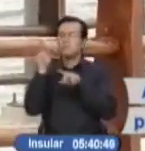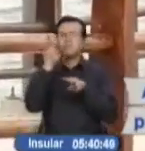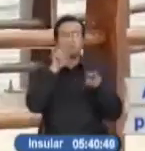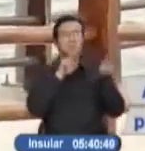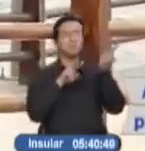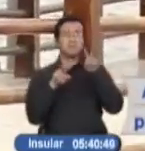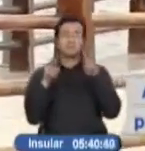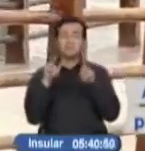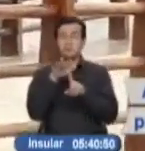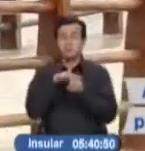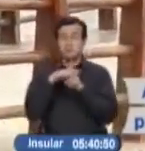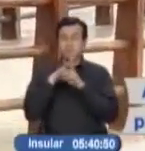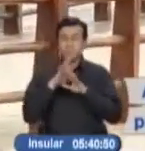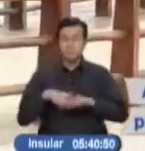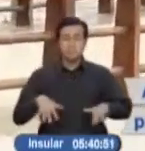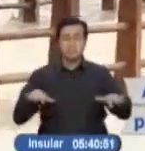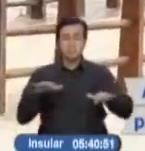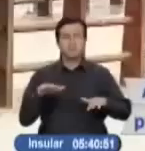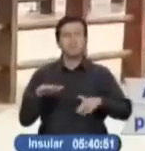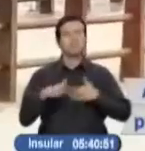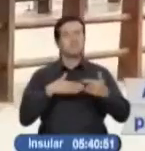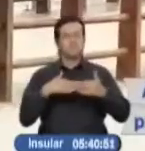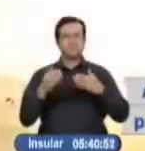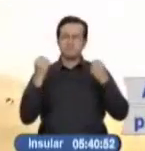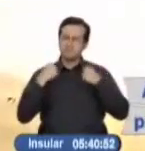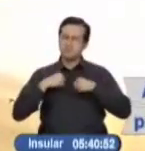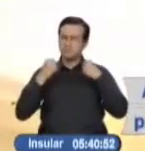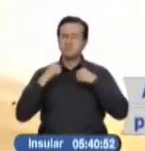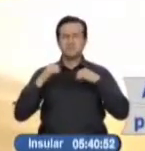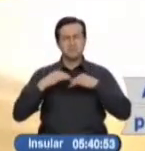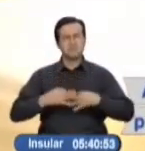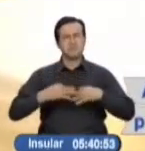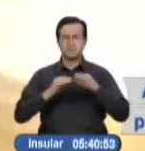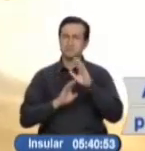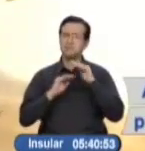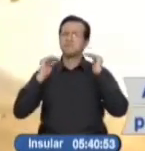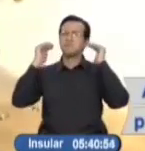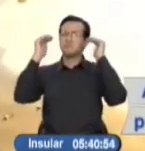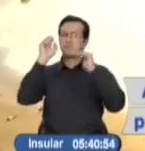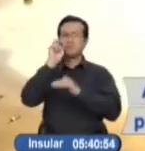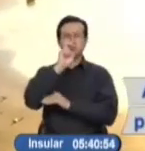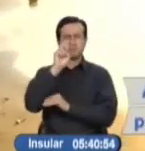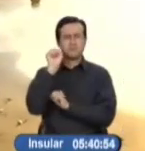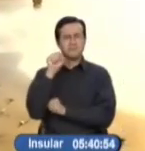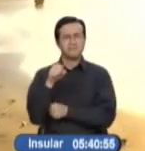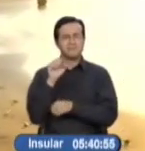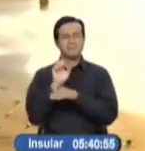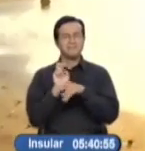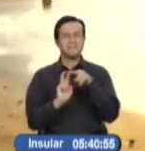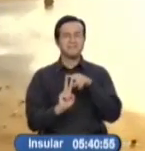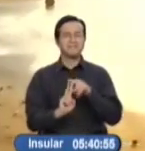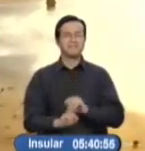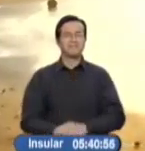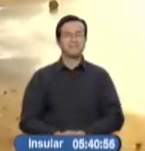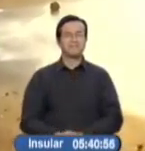pesar de las circunstancias, ganas sobran de seguir convirtiéndonos en una potencia turística. Sofía Montoya, Ecuador TV.